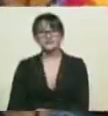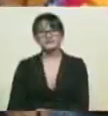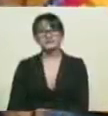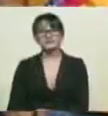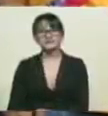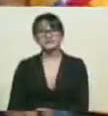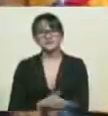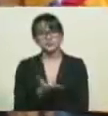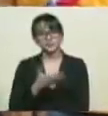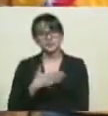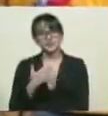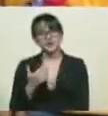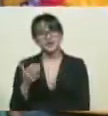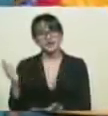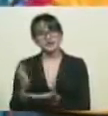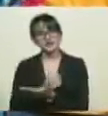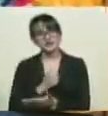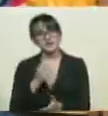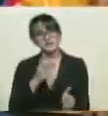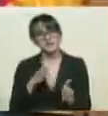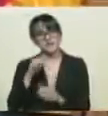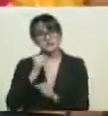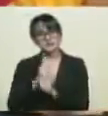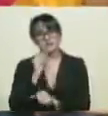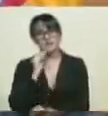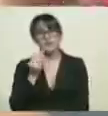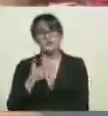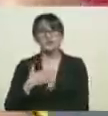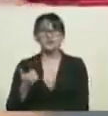¿Ustedes quieren que elimine el Plan Chamba Juvenil?